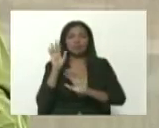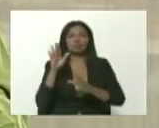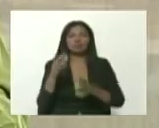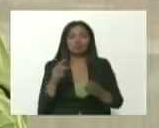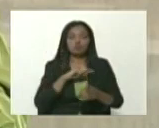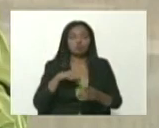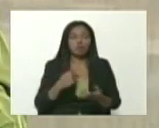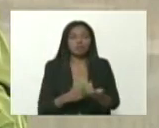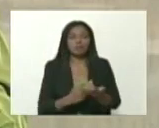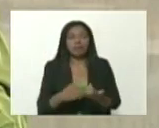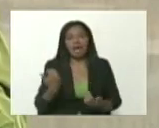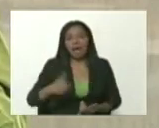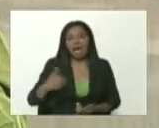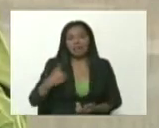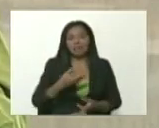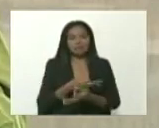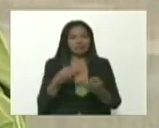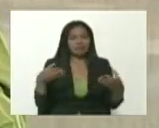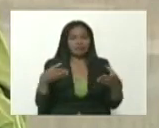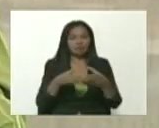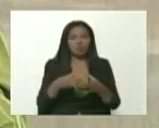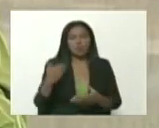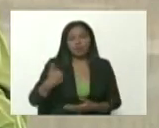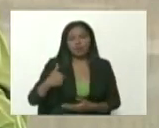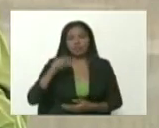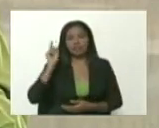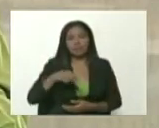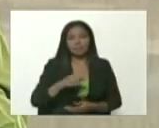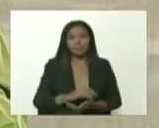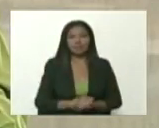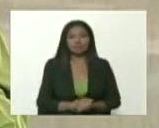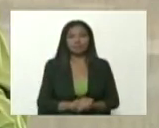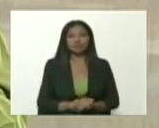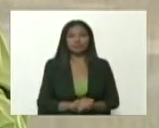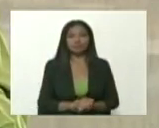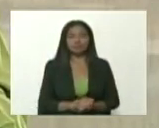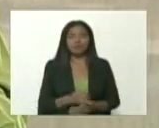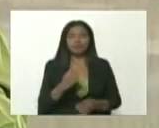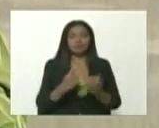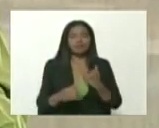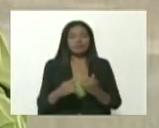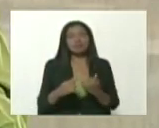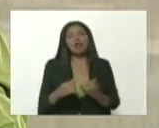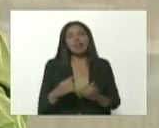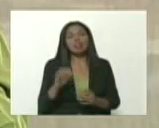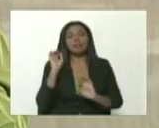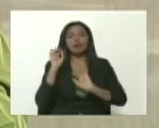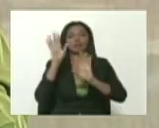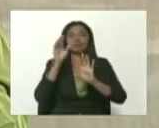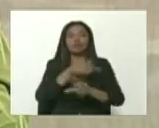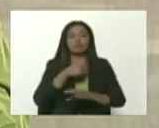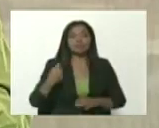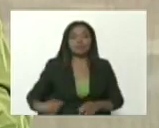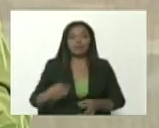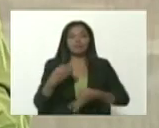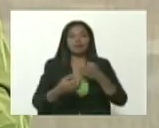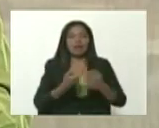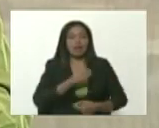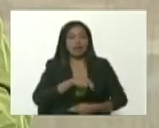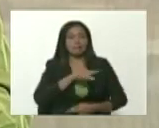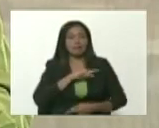nuestra hermana Argentina. Tremendo equipo de Argentina también. La final del baloncesto en China se hablará en